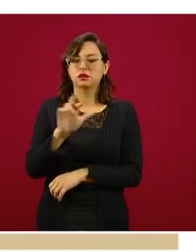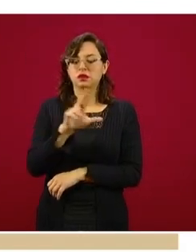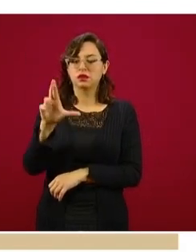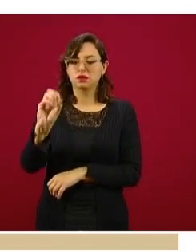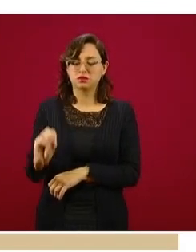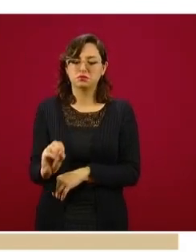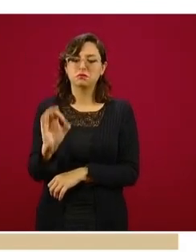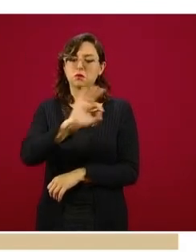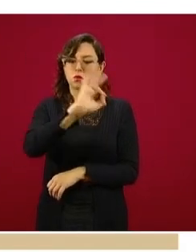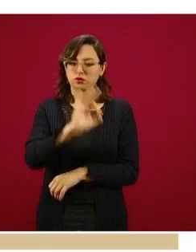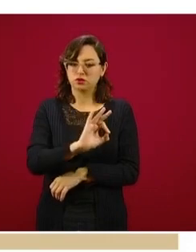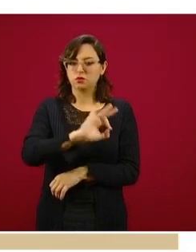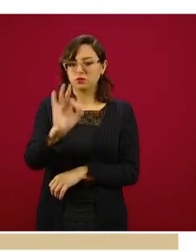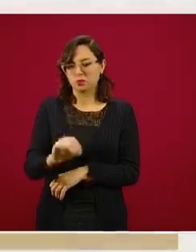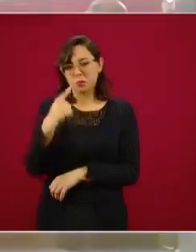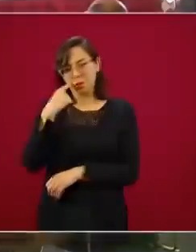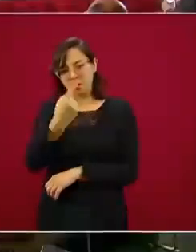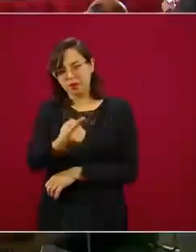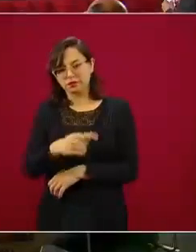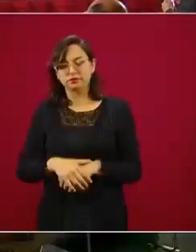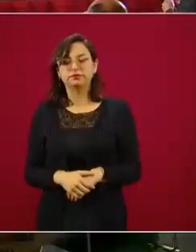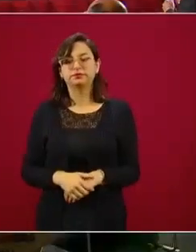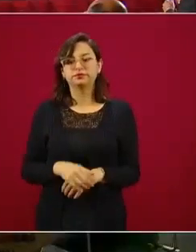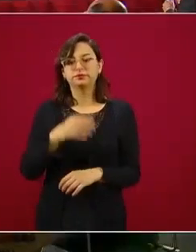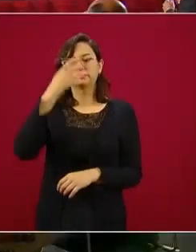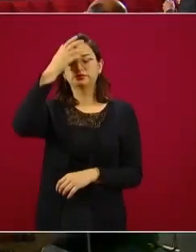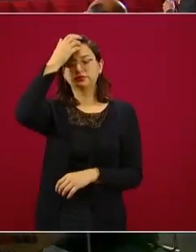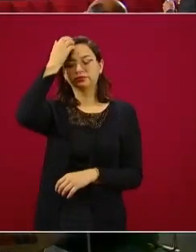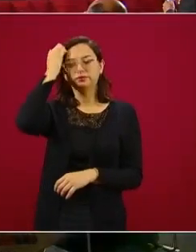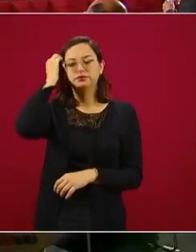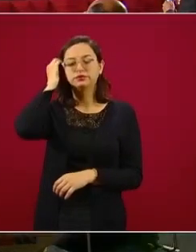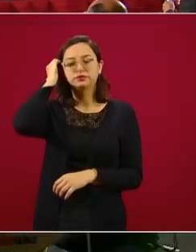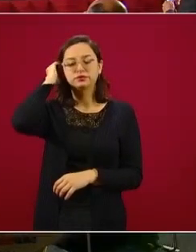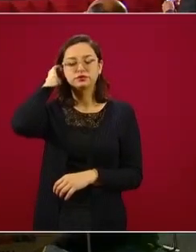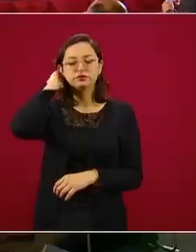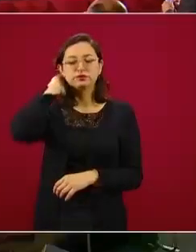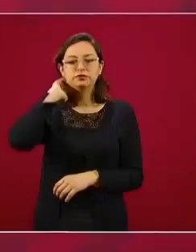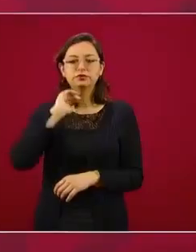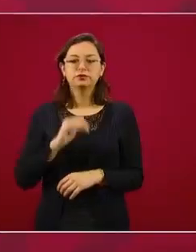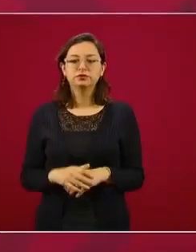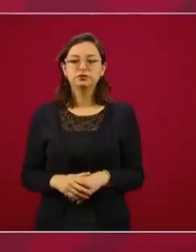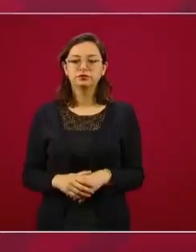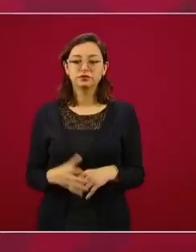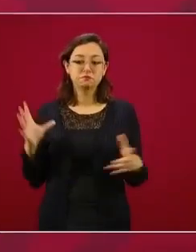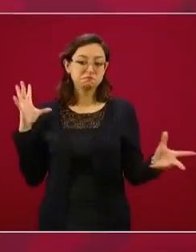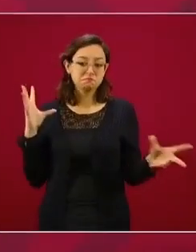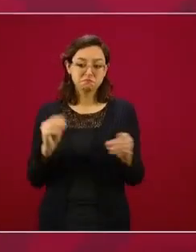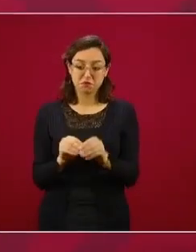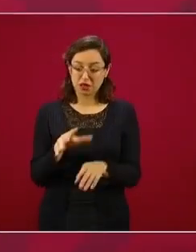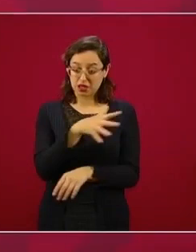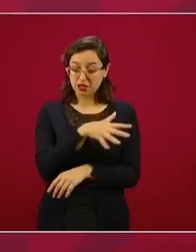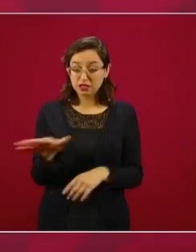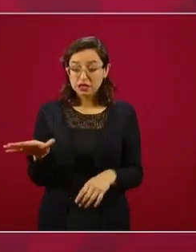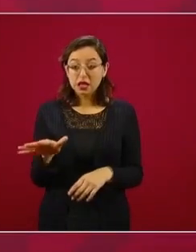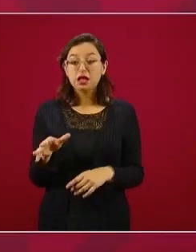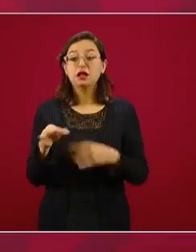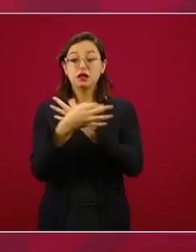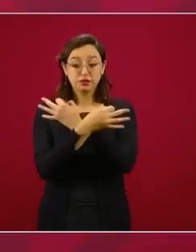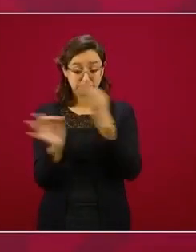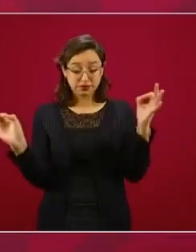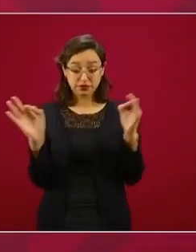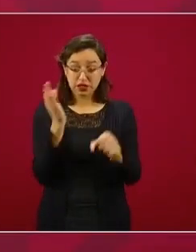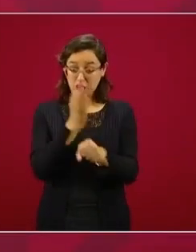los porcentajes que ahí se indican. Resumen general, seguimos diciendo lo que hemos comentado: estamos en una